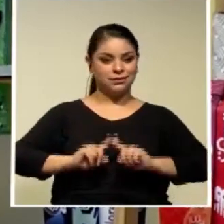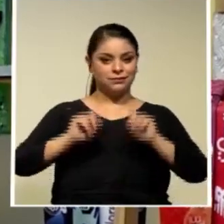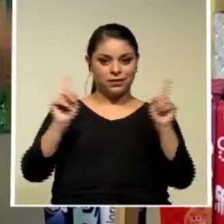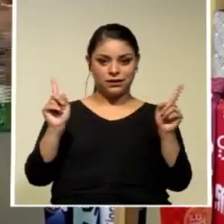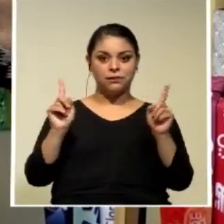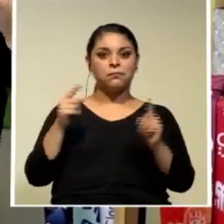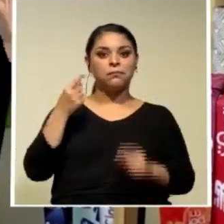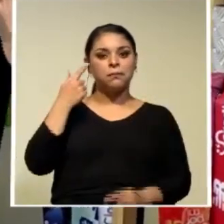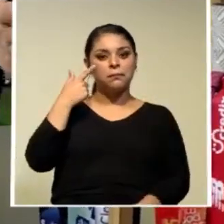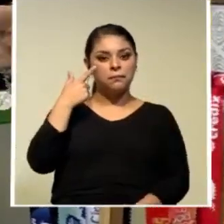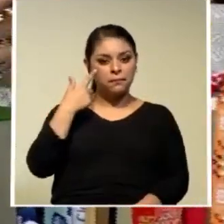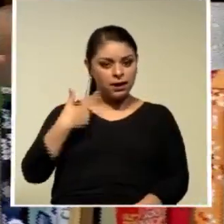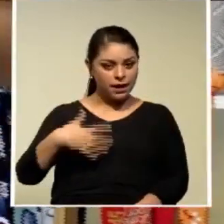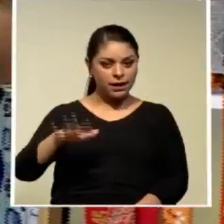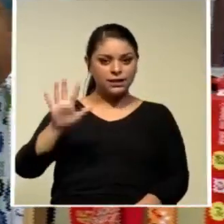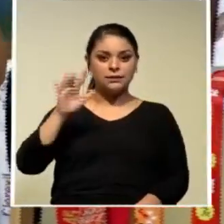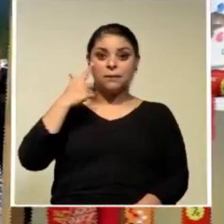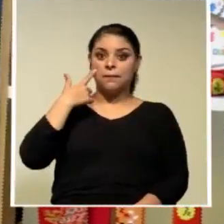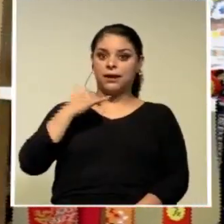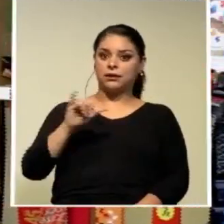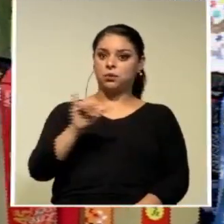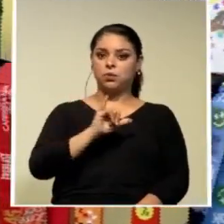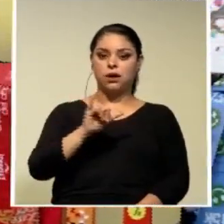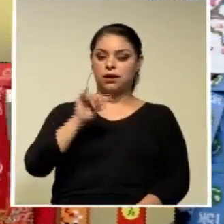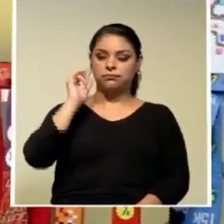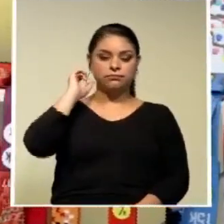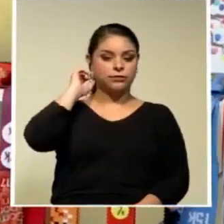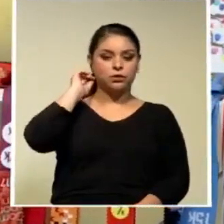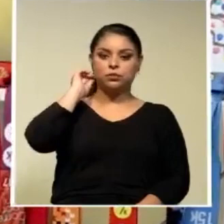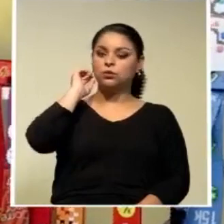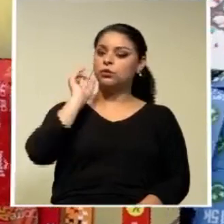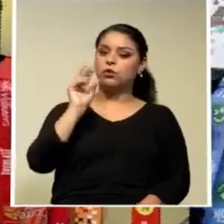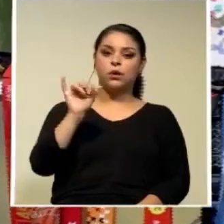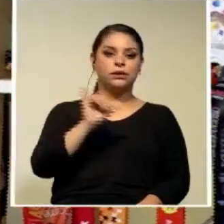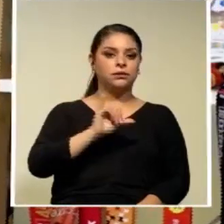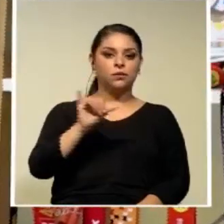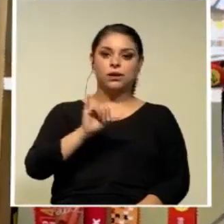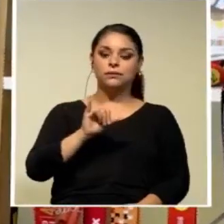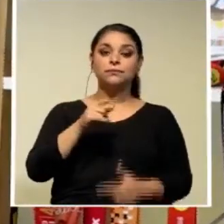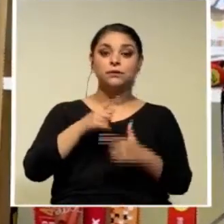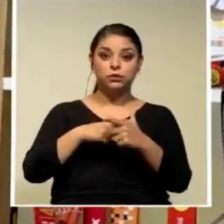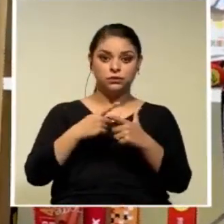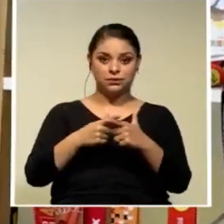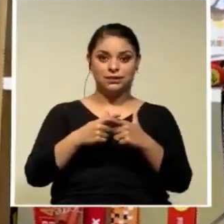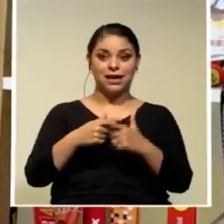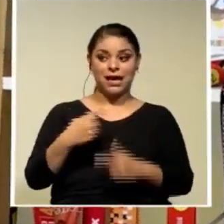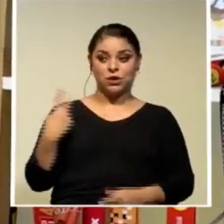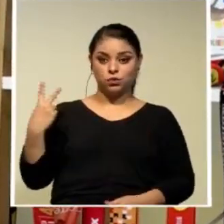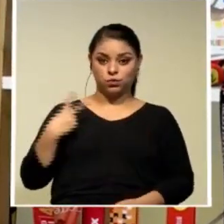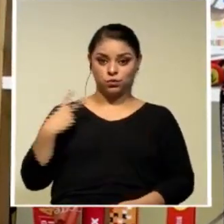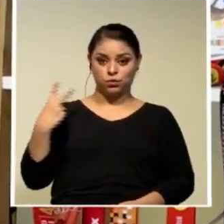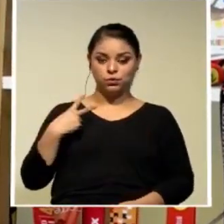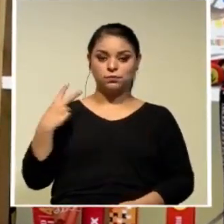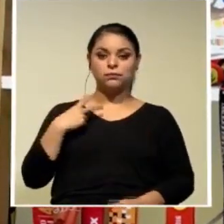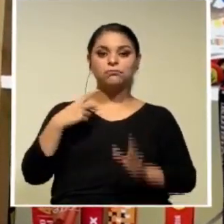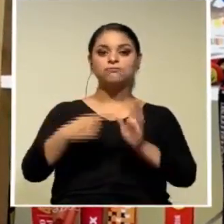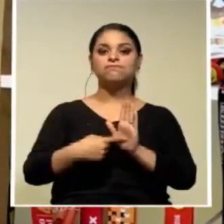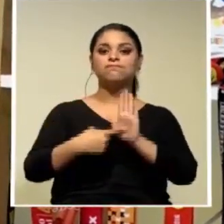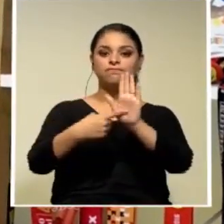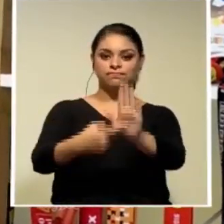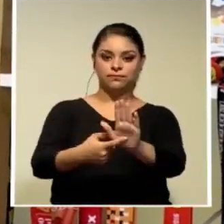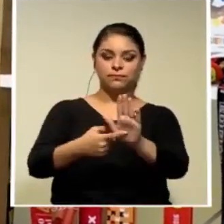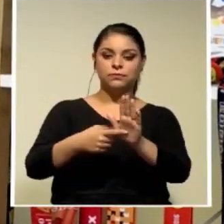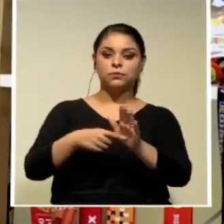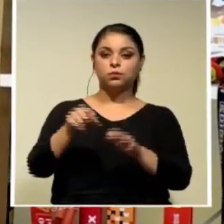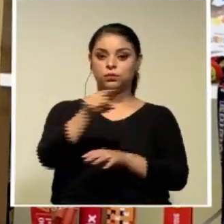diferentes. Pareciera que son iguales, pero no son iguales. Entonces aquí nosotras dos, ¿verdad? ¿Sí? Vamos a modelarle